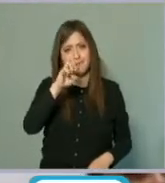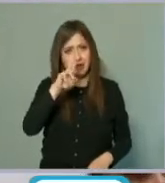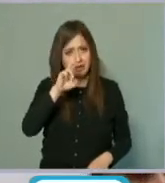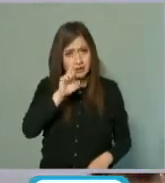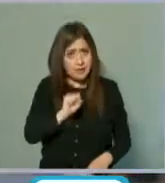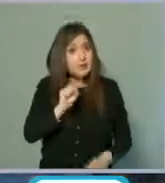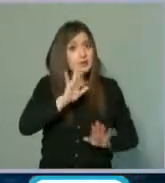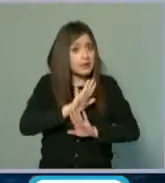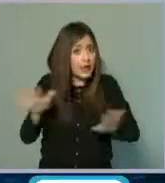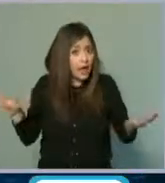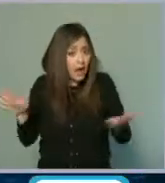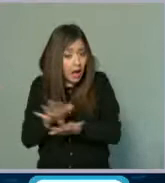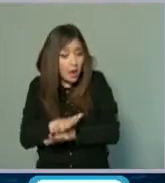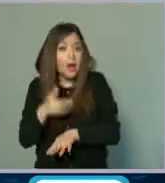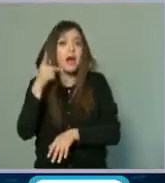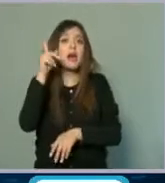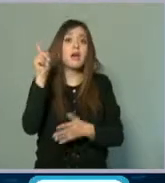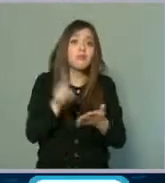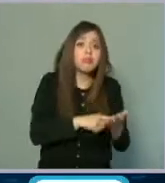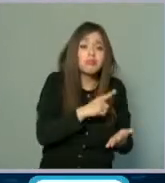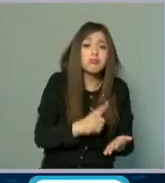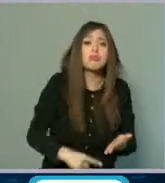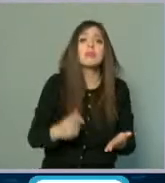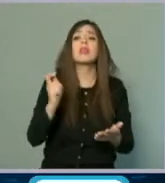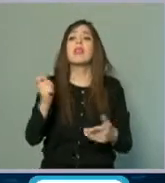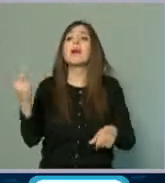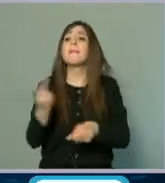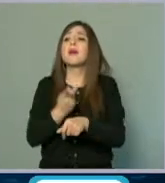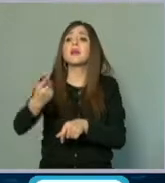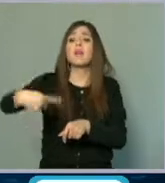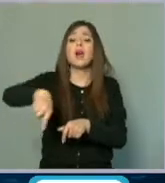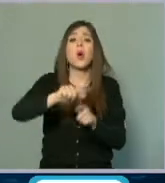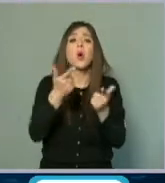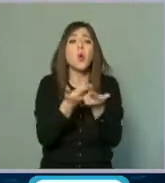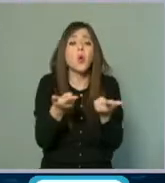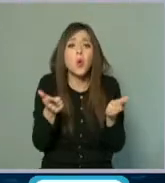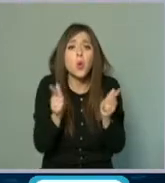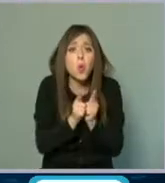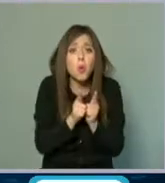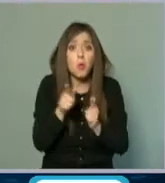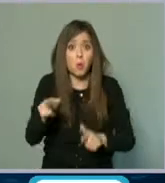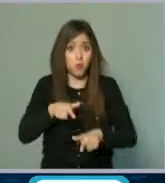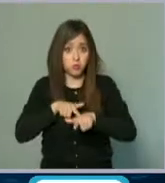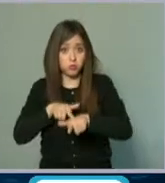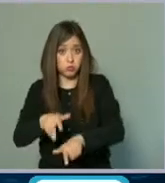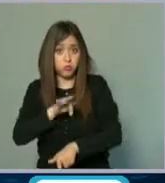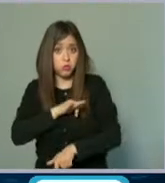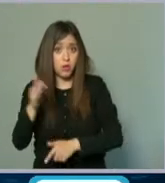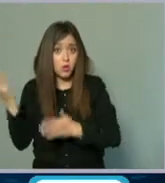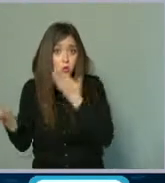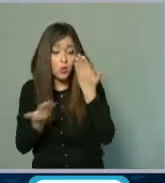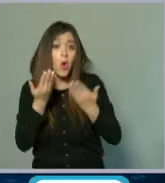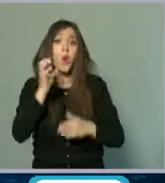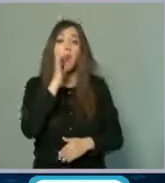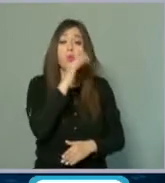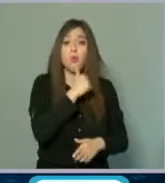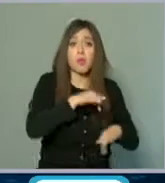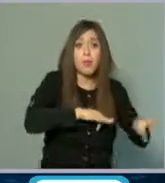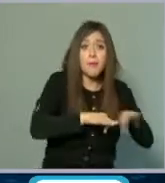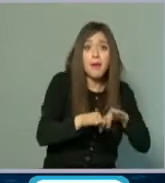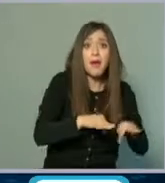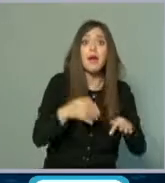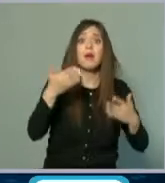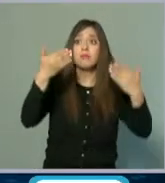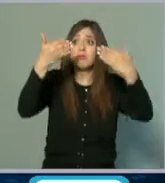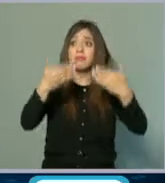pero entonces ahorita está suspendido. ¿Qué estatus tienen ellos? Y entonces, ¿pueden seguir estudiando? ¿No pueden estar trabajando? ¿Están detenidas sus vidas? Esa